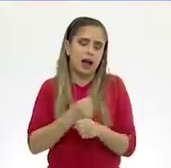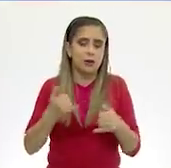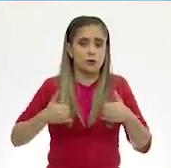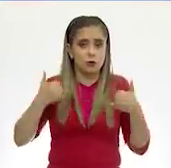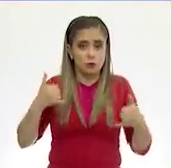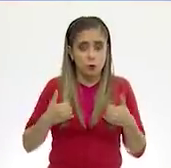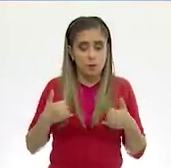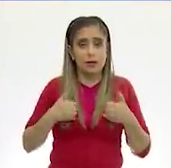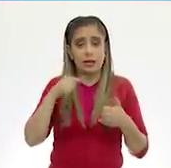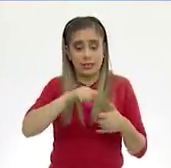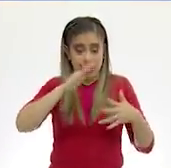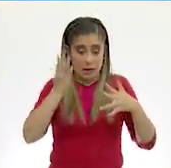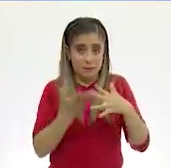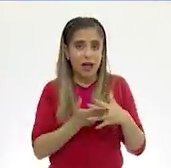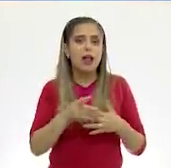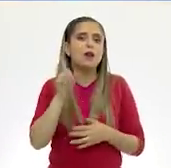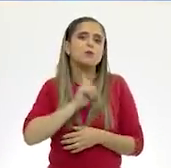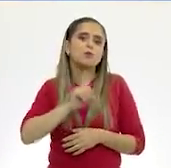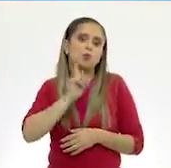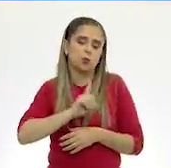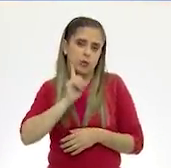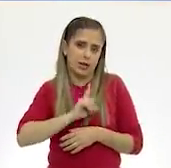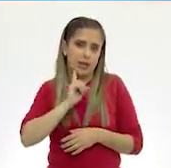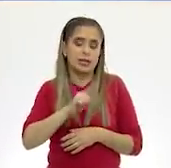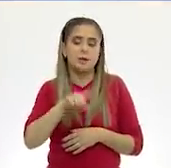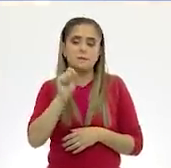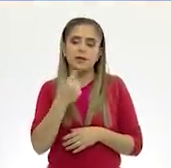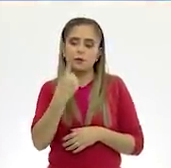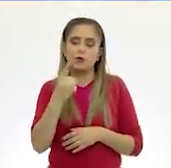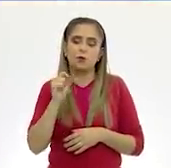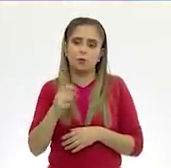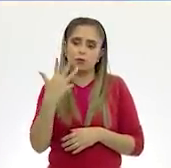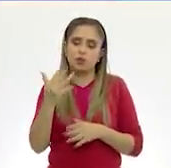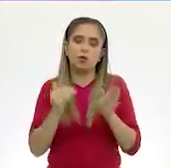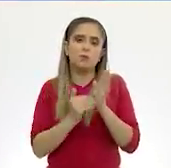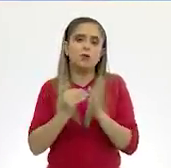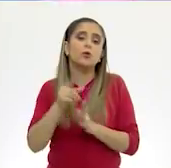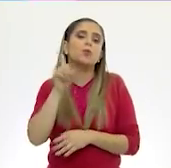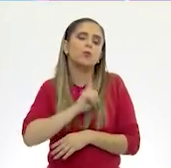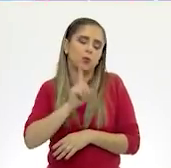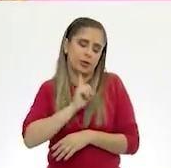esos, la mitad son mujeres, lo que se traduce en 21.5 millones.